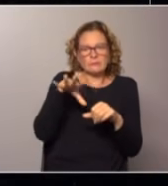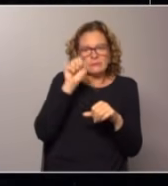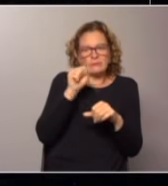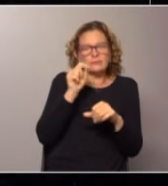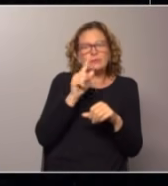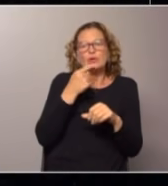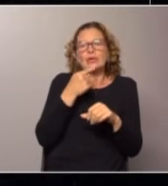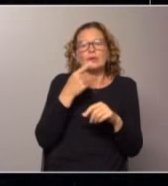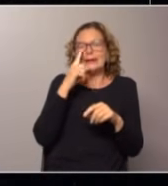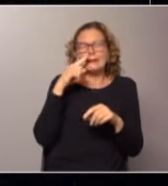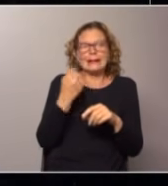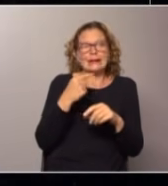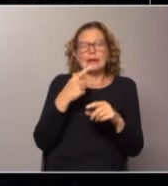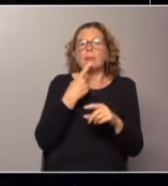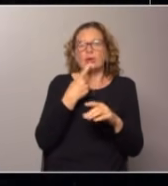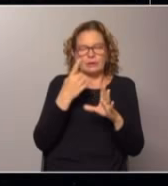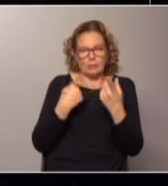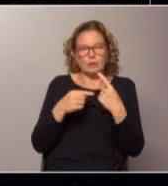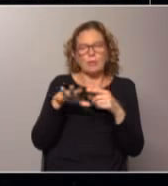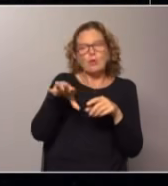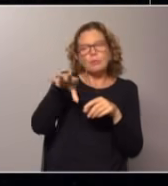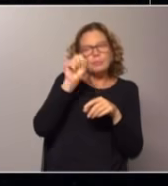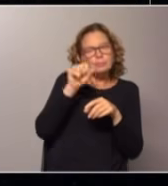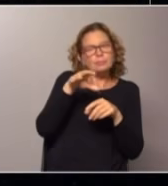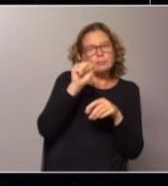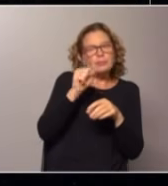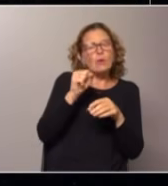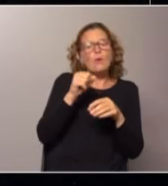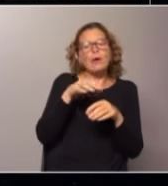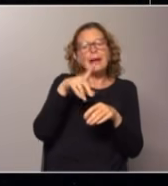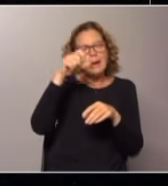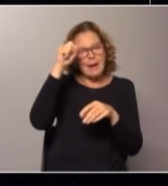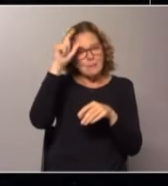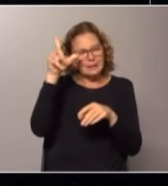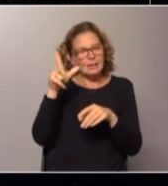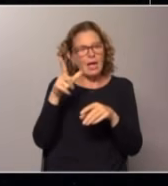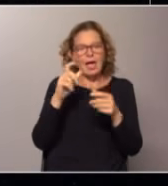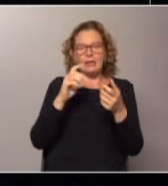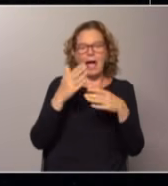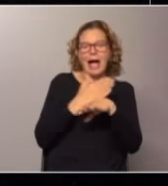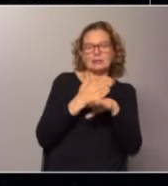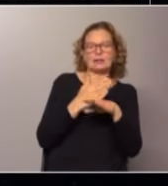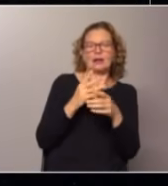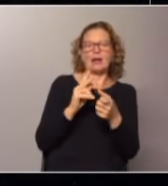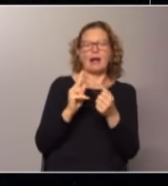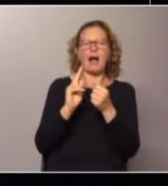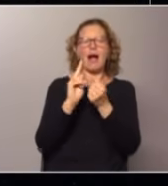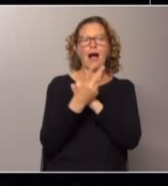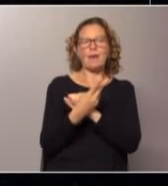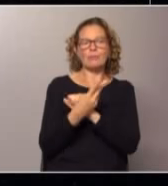no digo que se acelere ella misma pero que recupere capacidad estratégica capacidad de anticiparse a los cambios capacidad